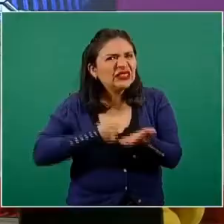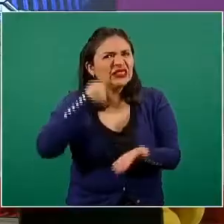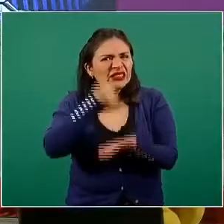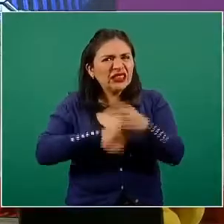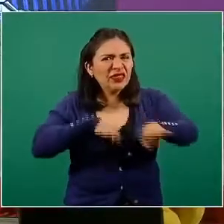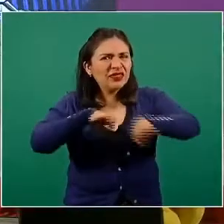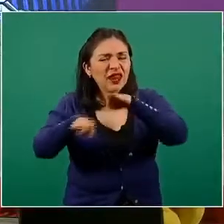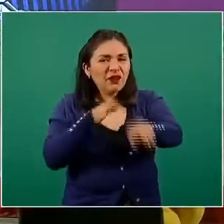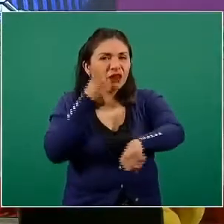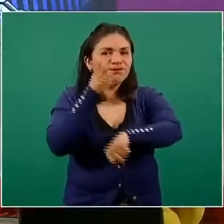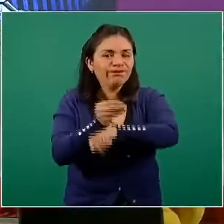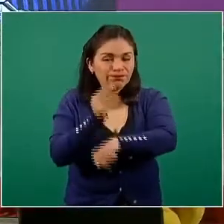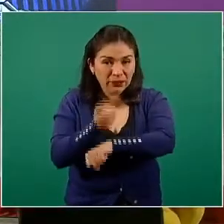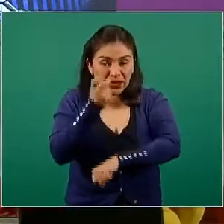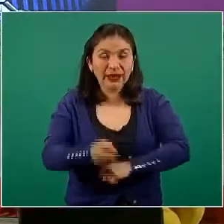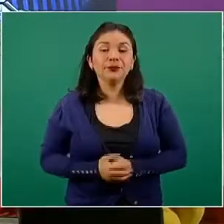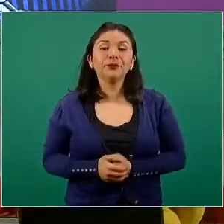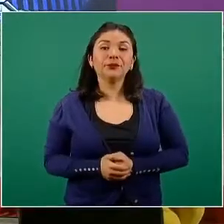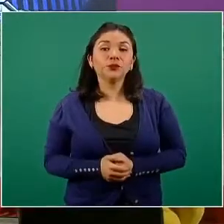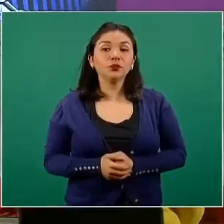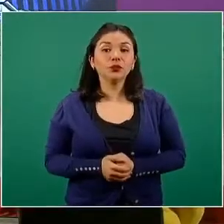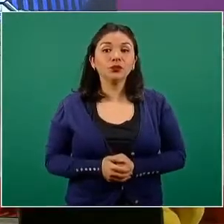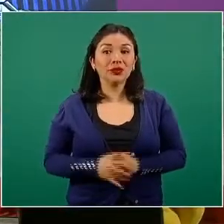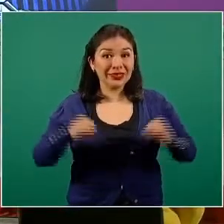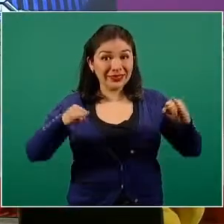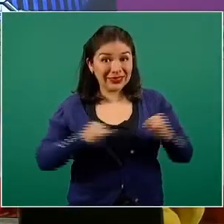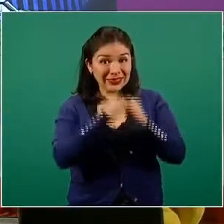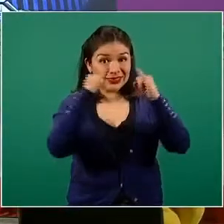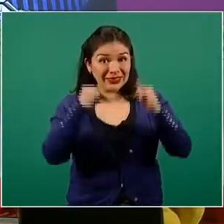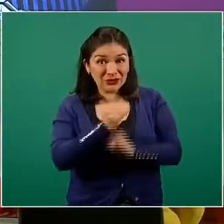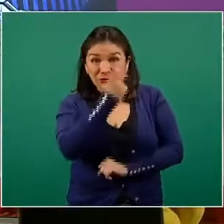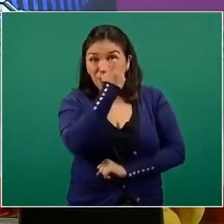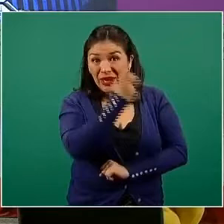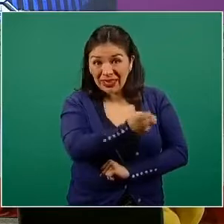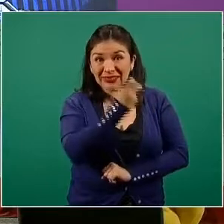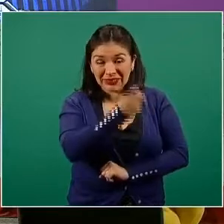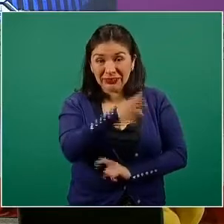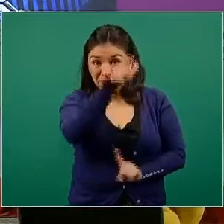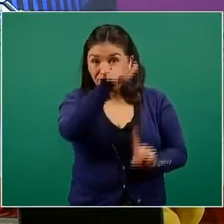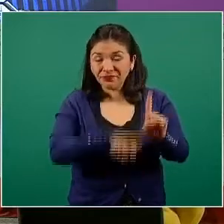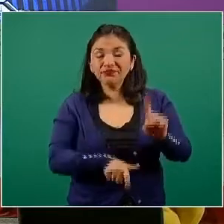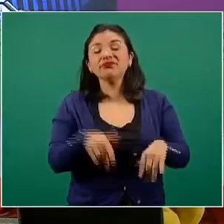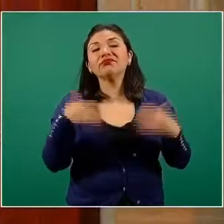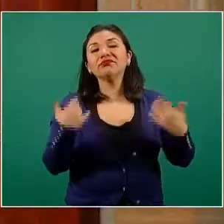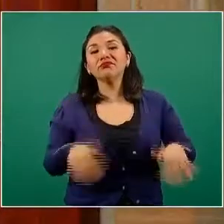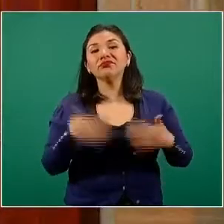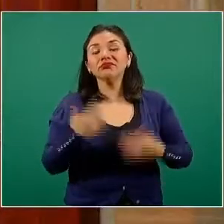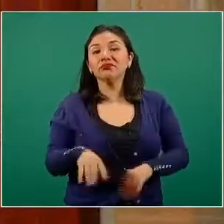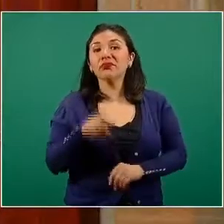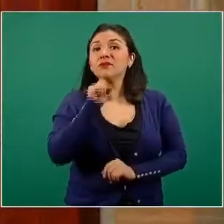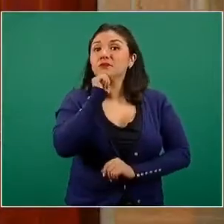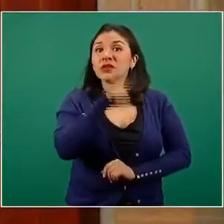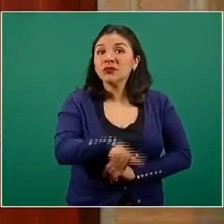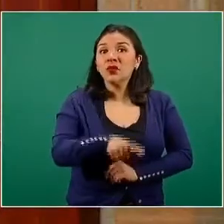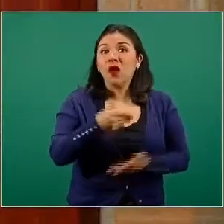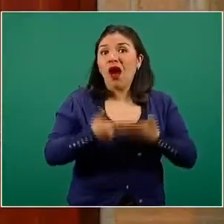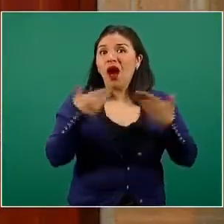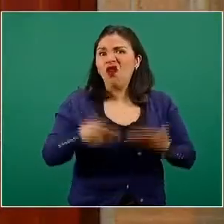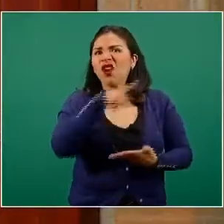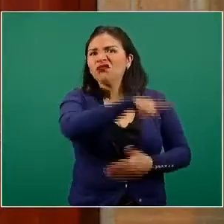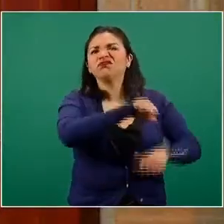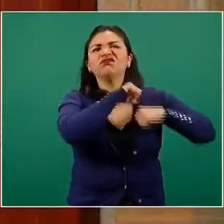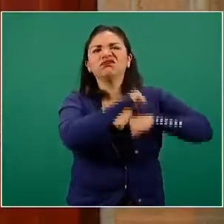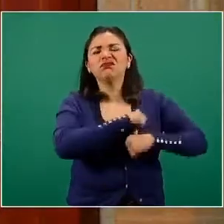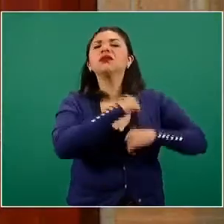que mejorar. El Instituto Nacional de Salud Pública en este papel